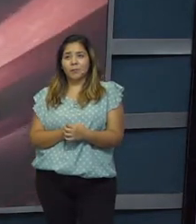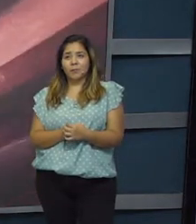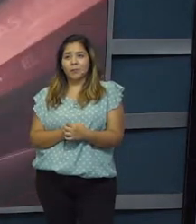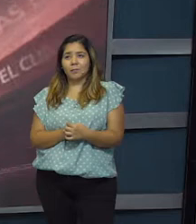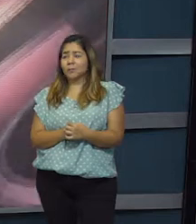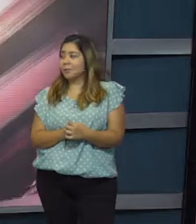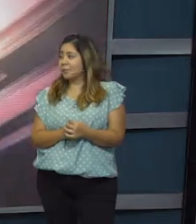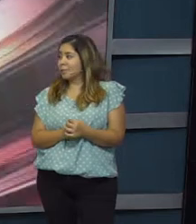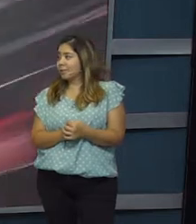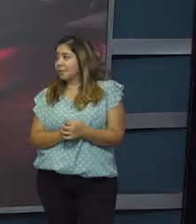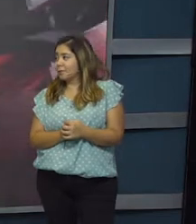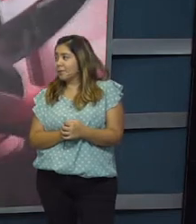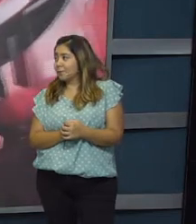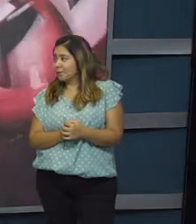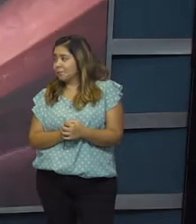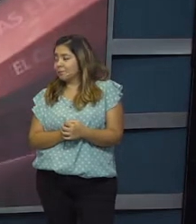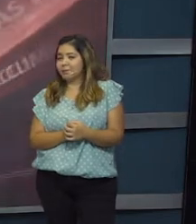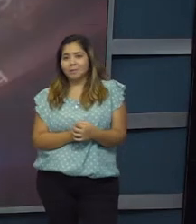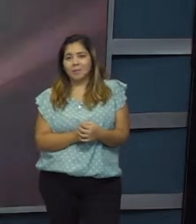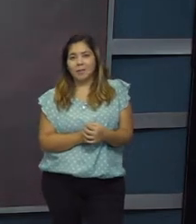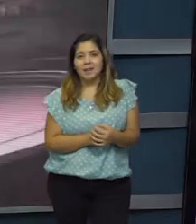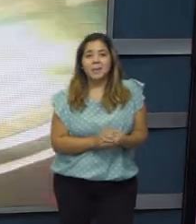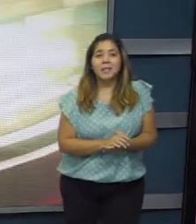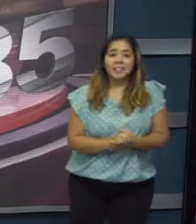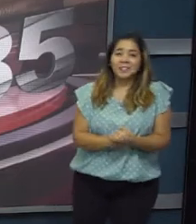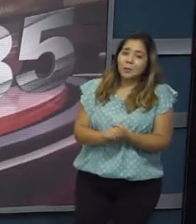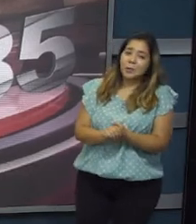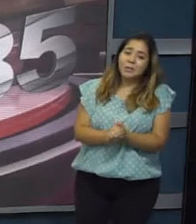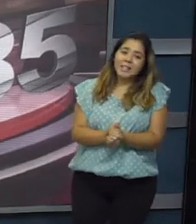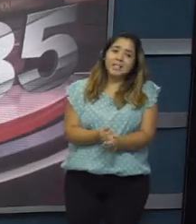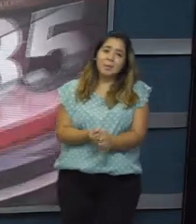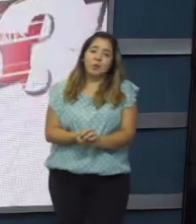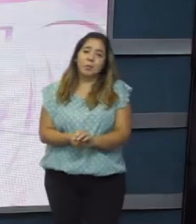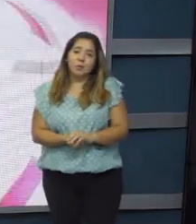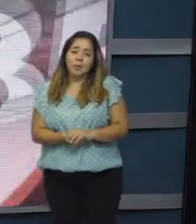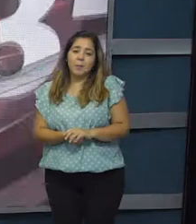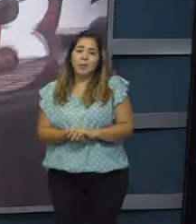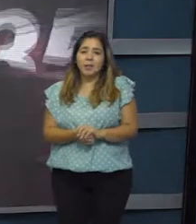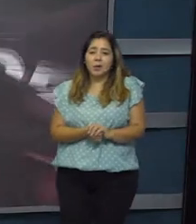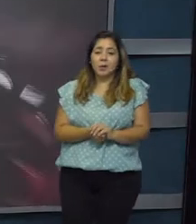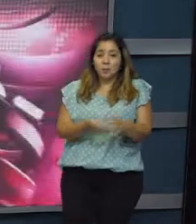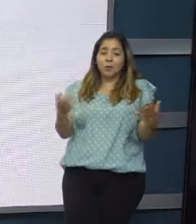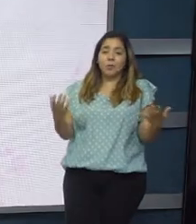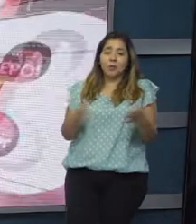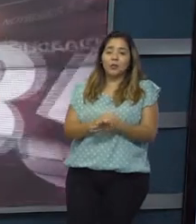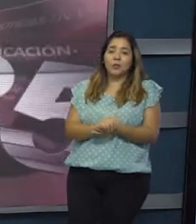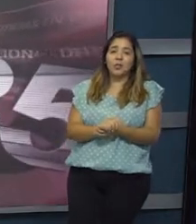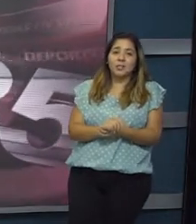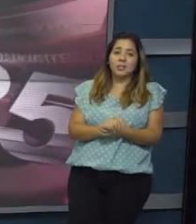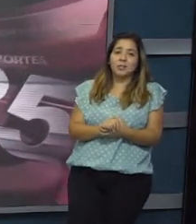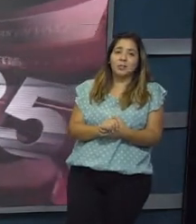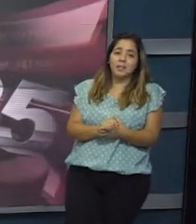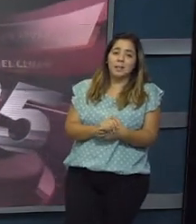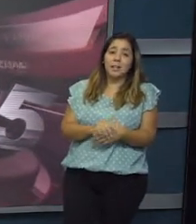la semana pasada, estamos en alrededor de 20 casos en Calingasta activos,